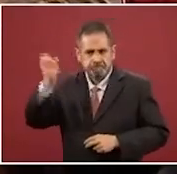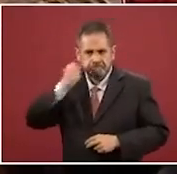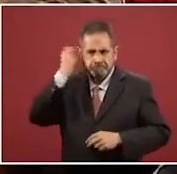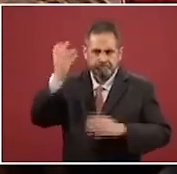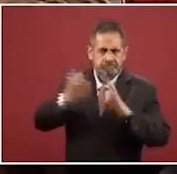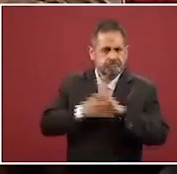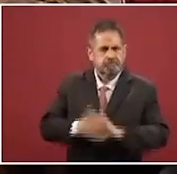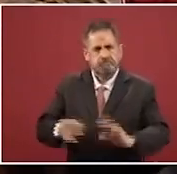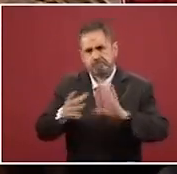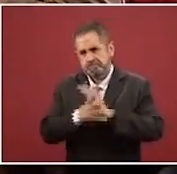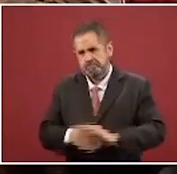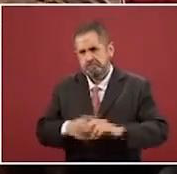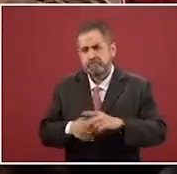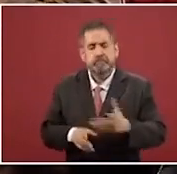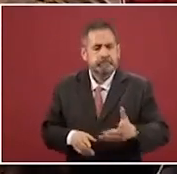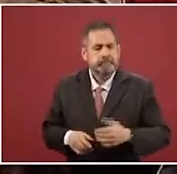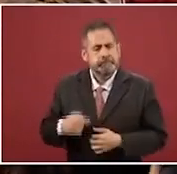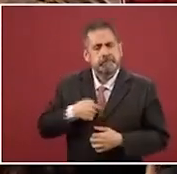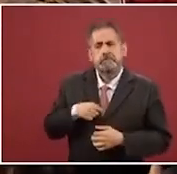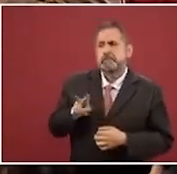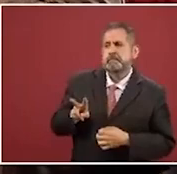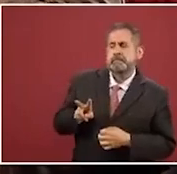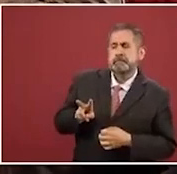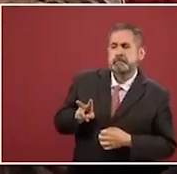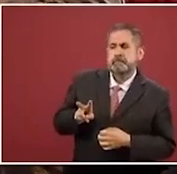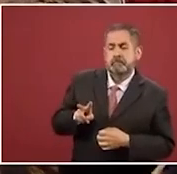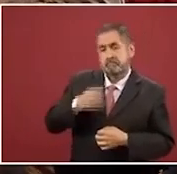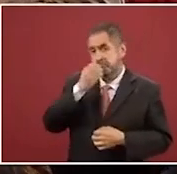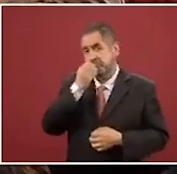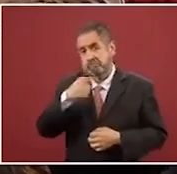en relación a esto. A mí me pareció muy,